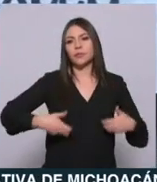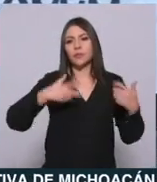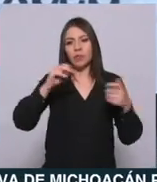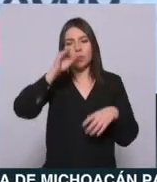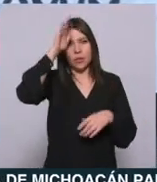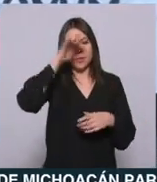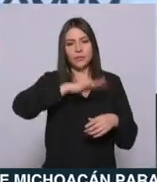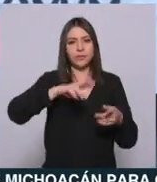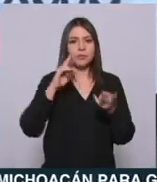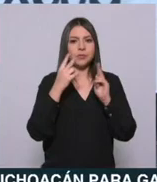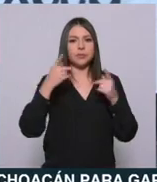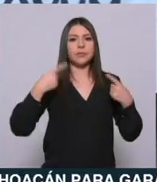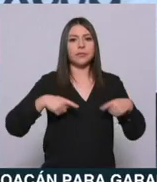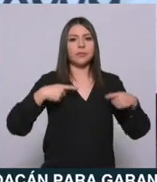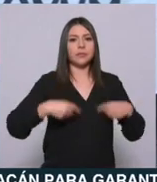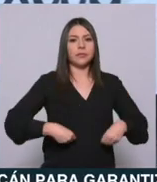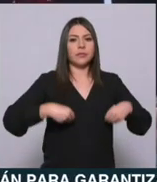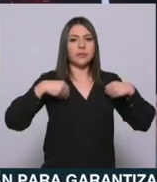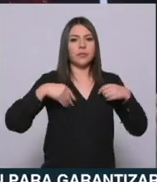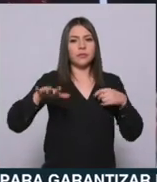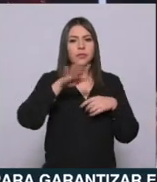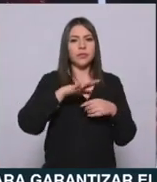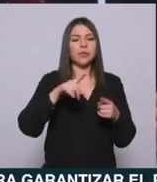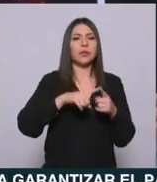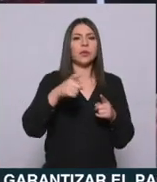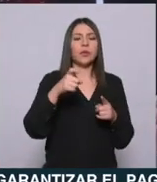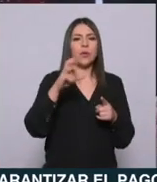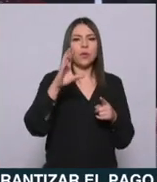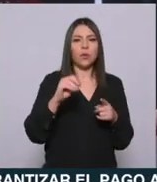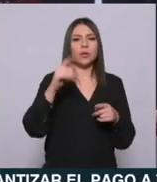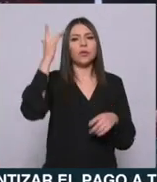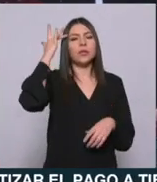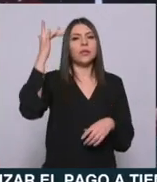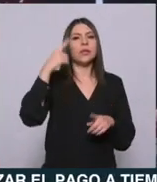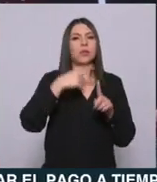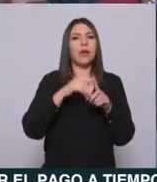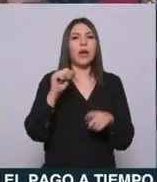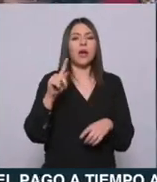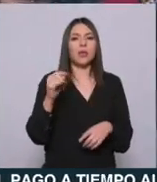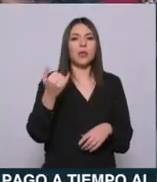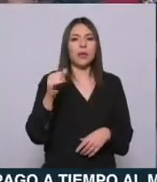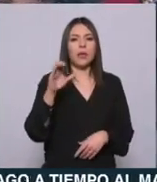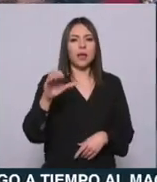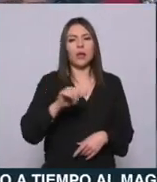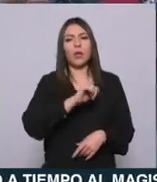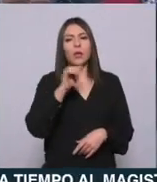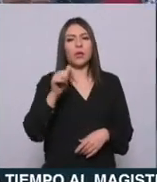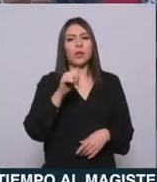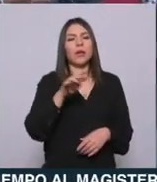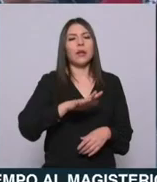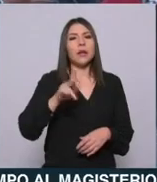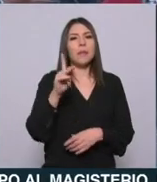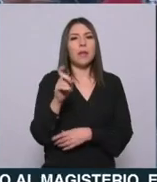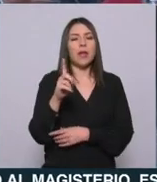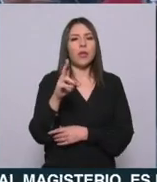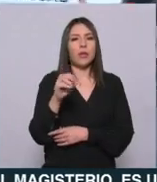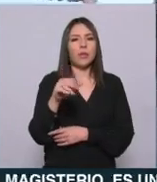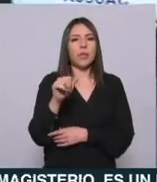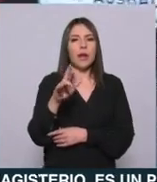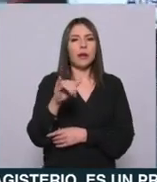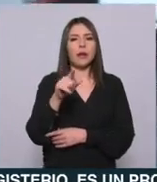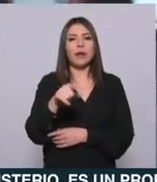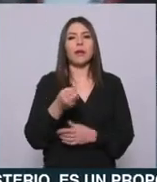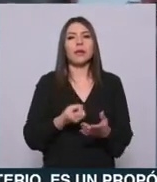estos, quienes habitan en el pueblo de Joco, Santa Cruz Atoyac y Colonia General Pedro María Anaya, salieron a la avenida Universidad